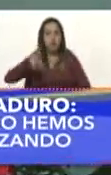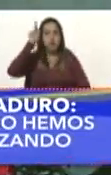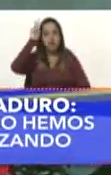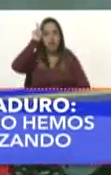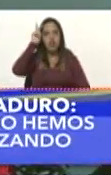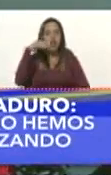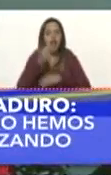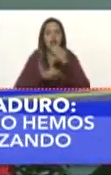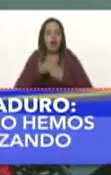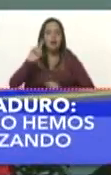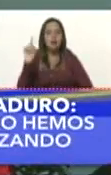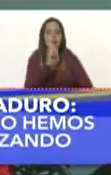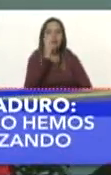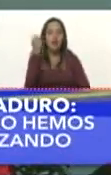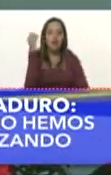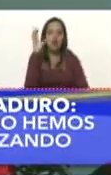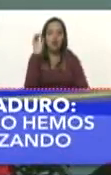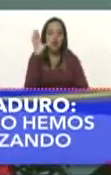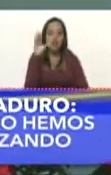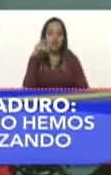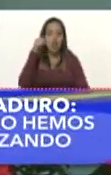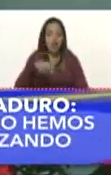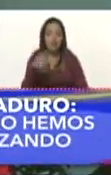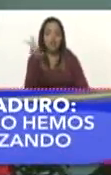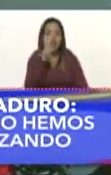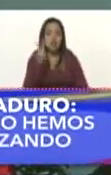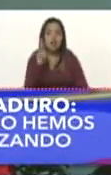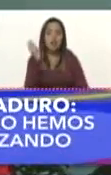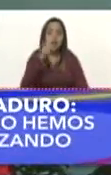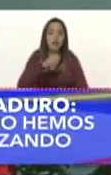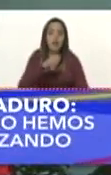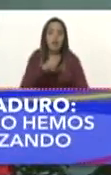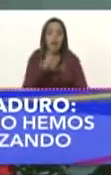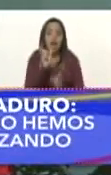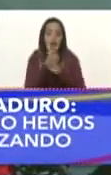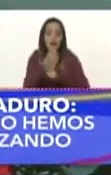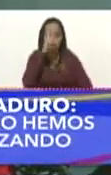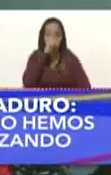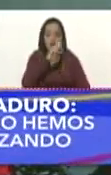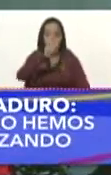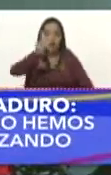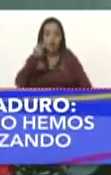se haga el primer congreso acá en Venezuela en el mes de agosto del año